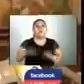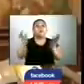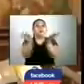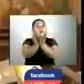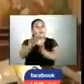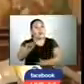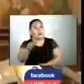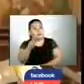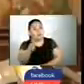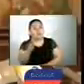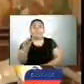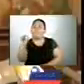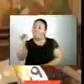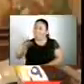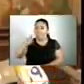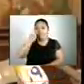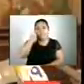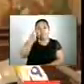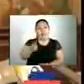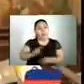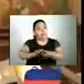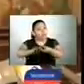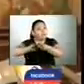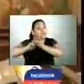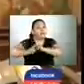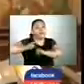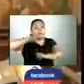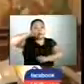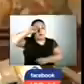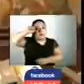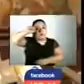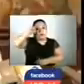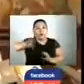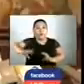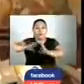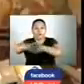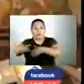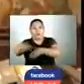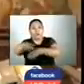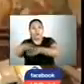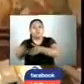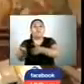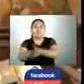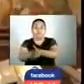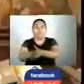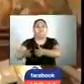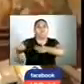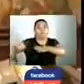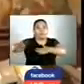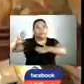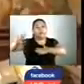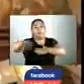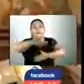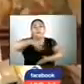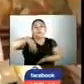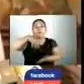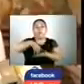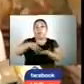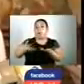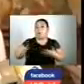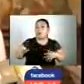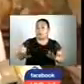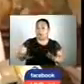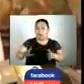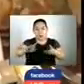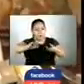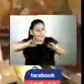mayo se va a marcar la diferencia de una bancada que está ligada completamente al pueblo y que ha llegado a